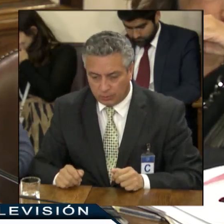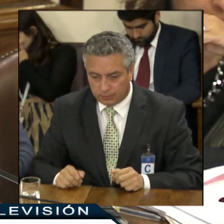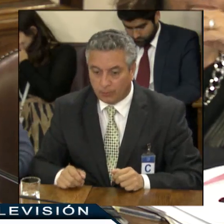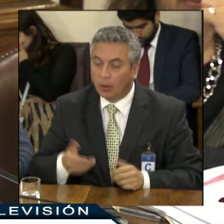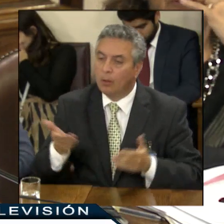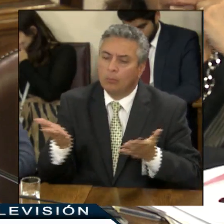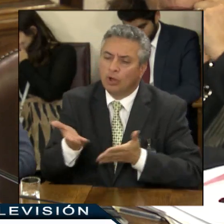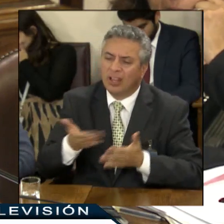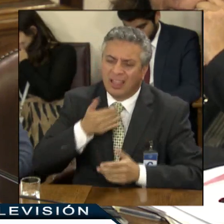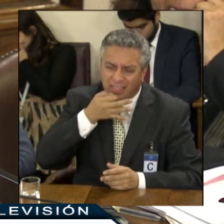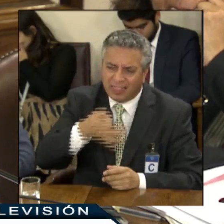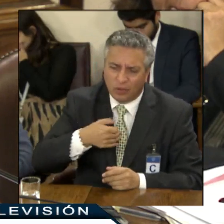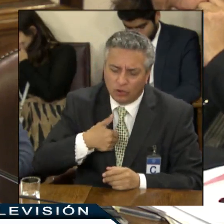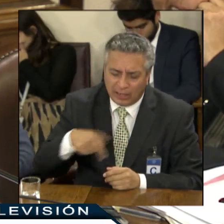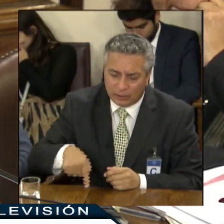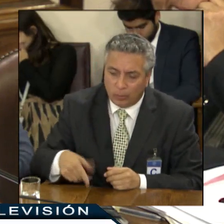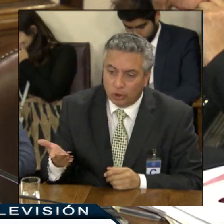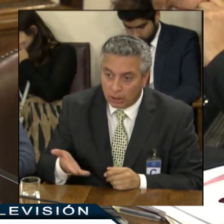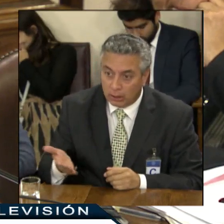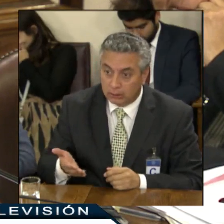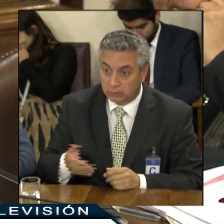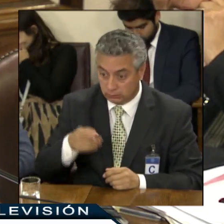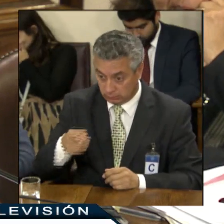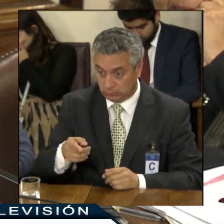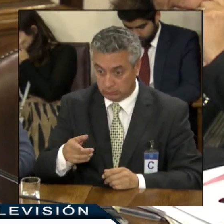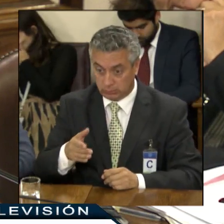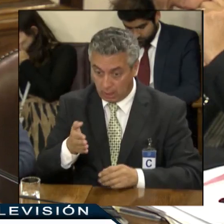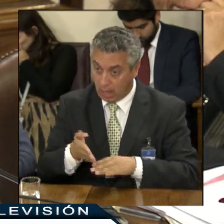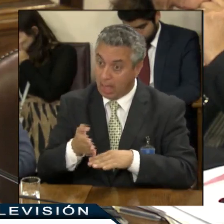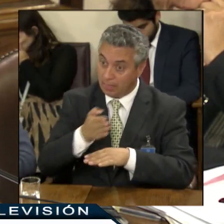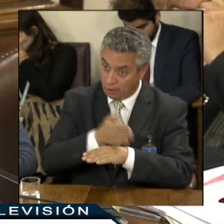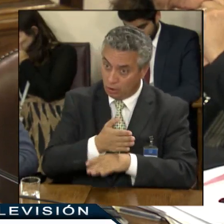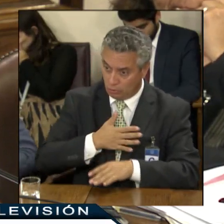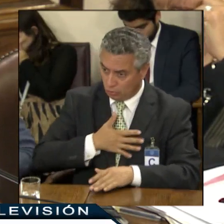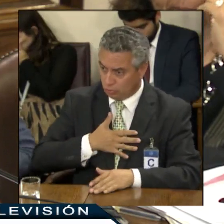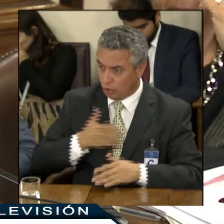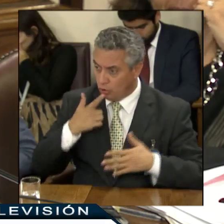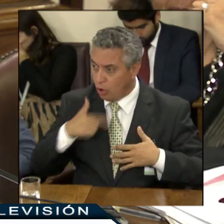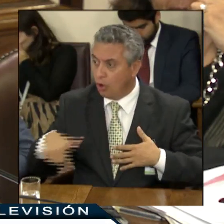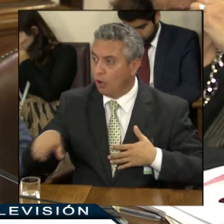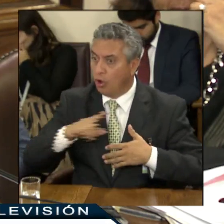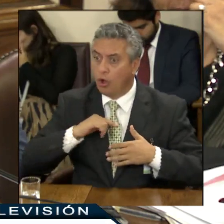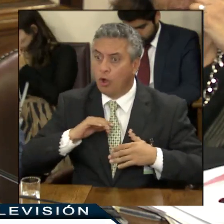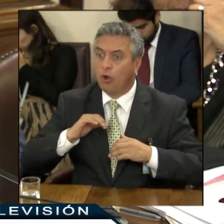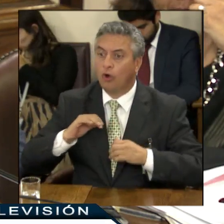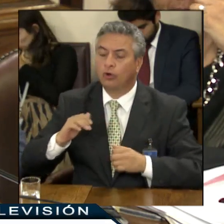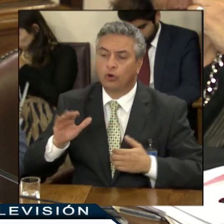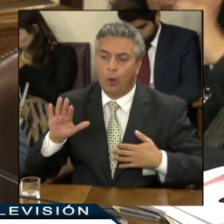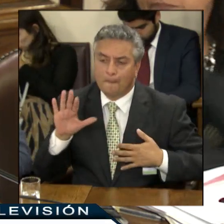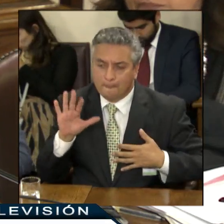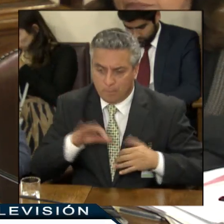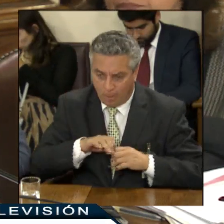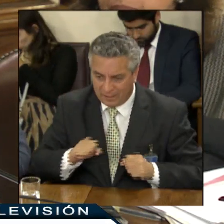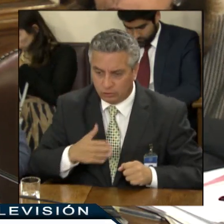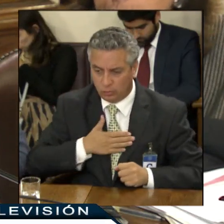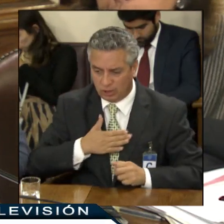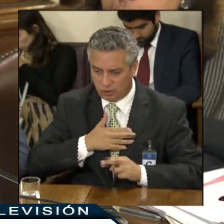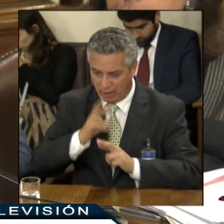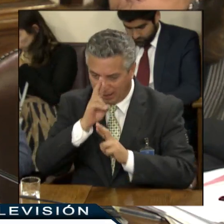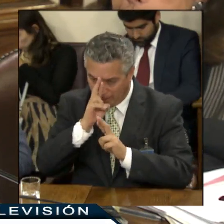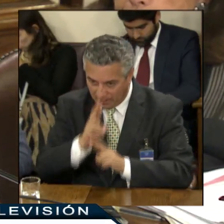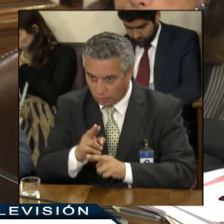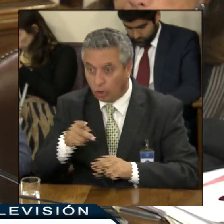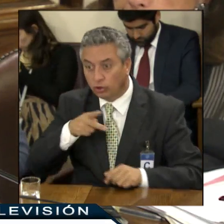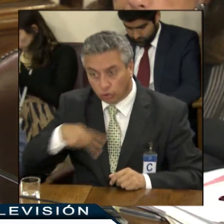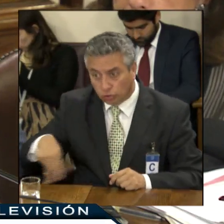esto porque en función de lo anterior de nuestro compromiso de nuestro respeto eh